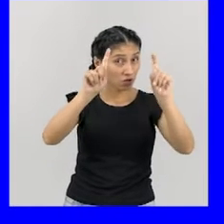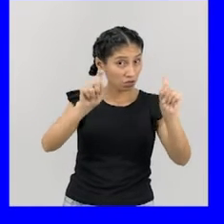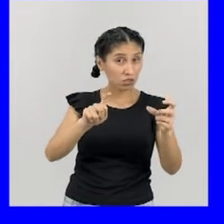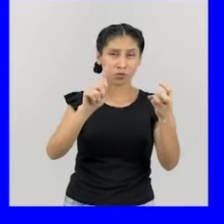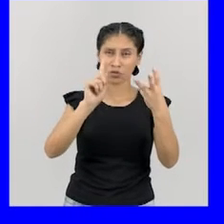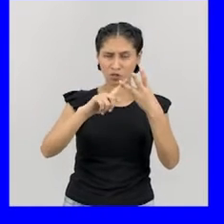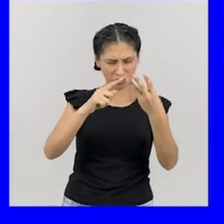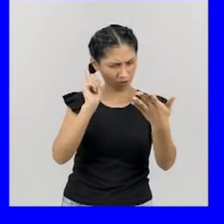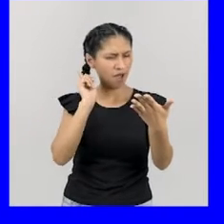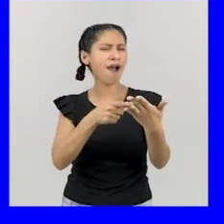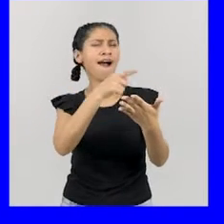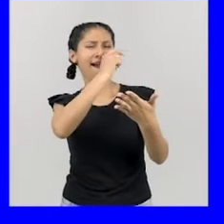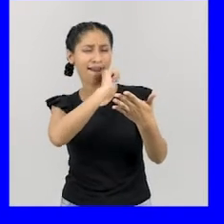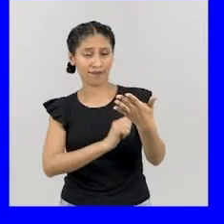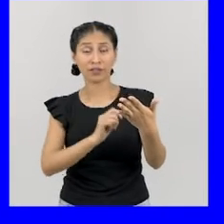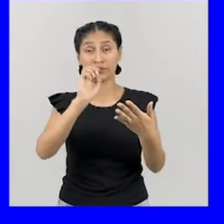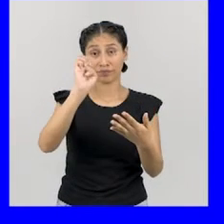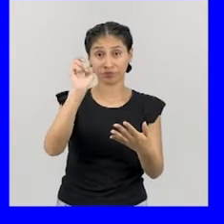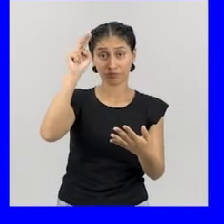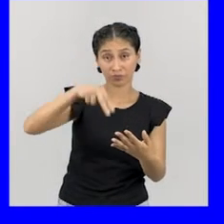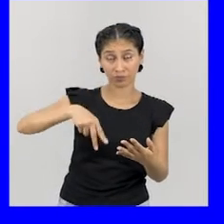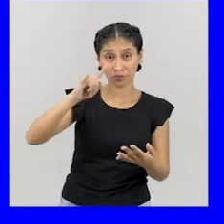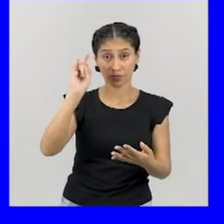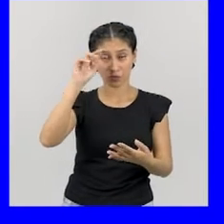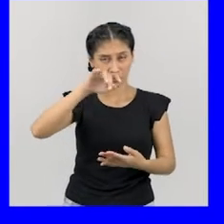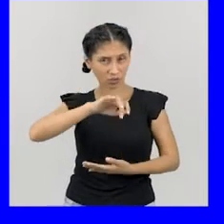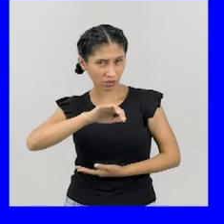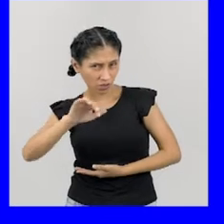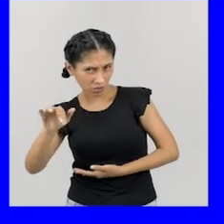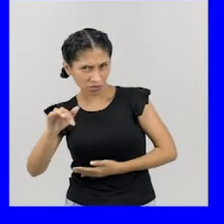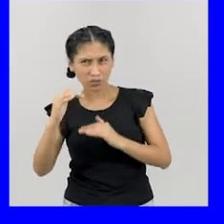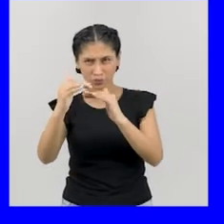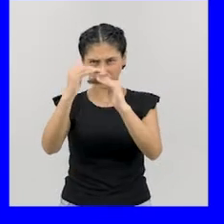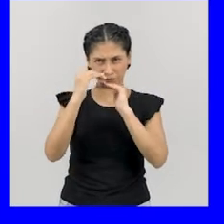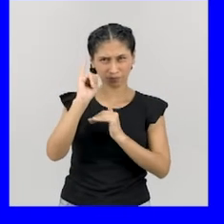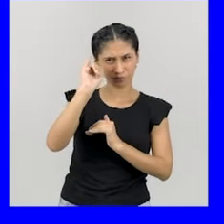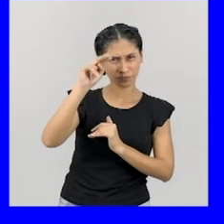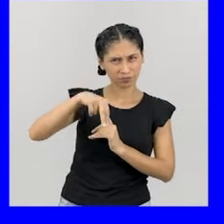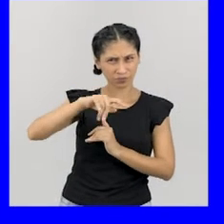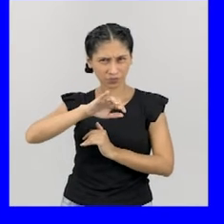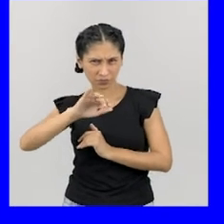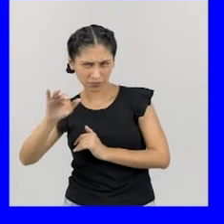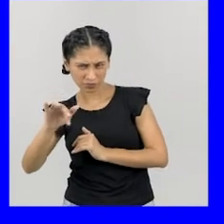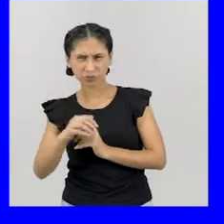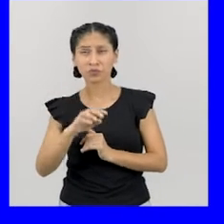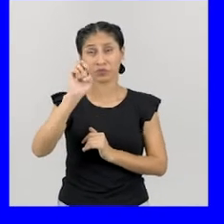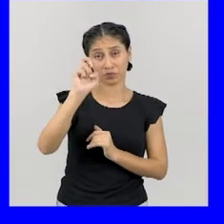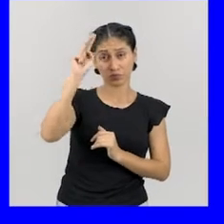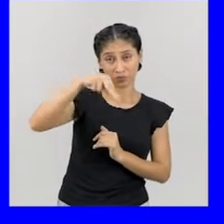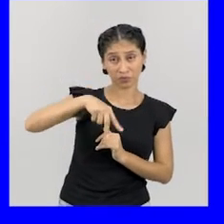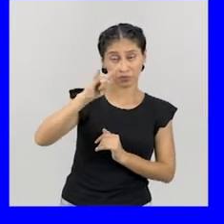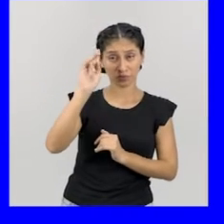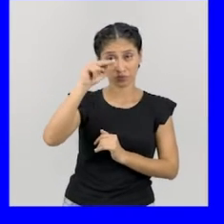exclamativo. Ejemplos de textos enunciativos, interrogativos y exclamativos.